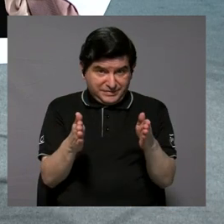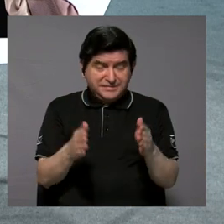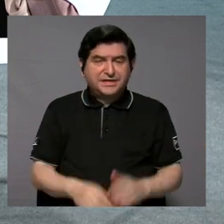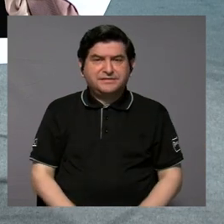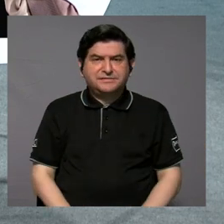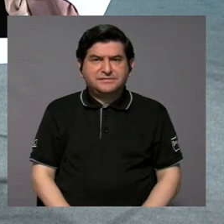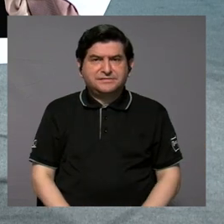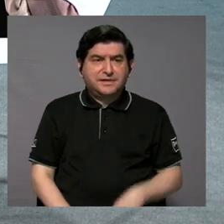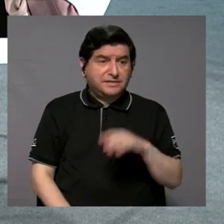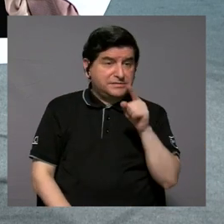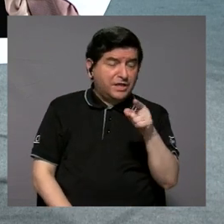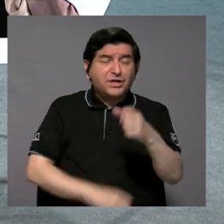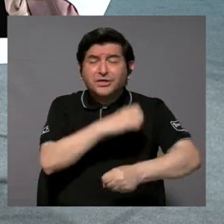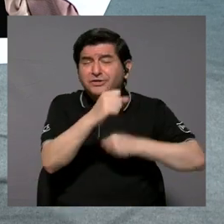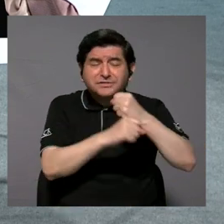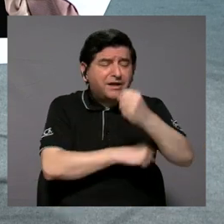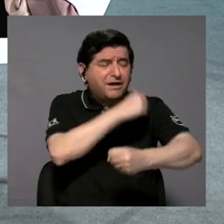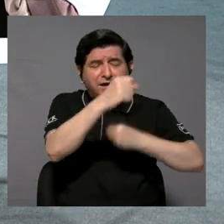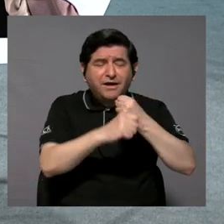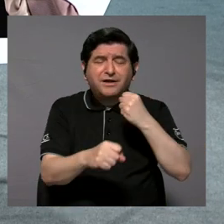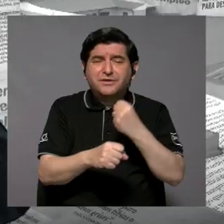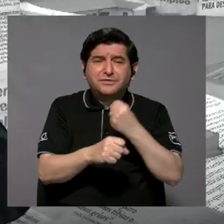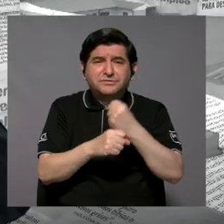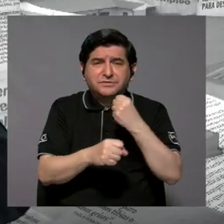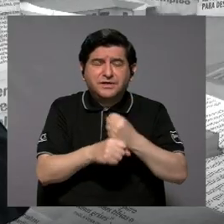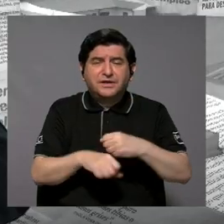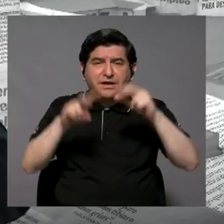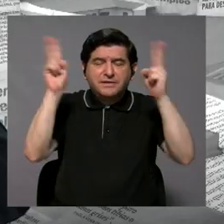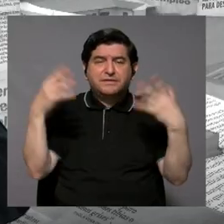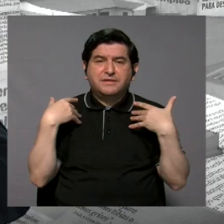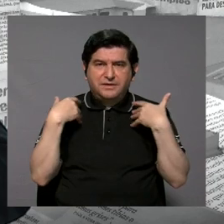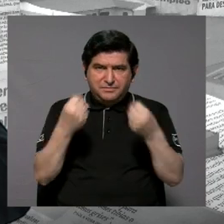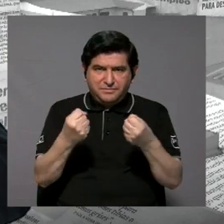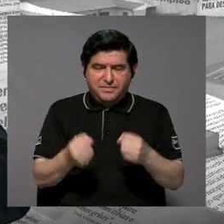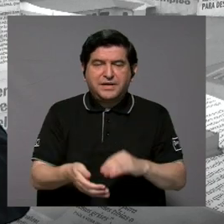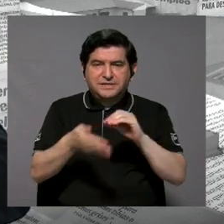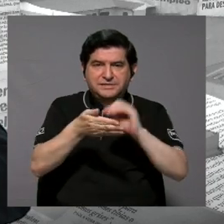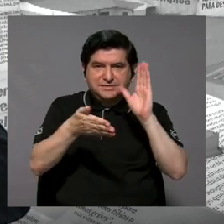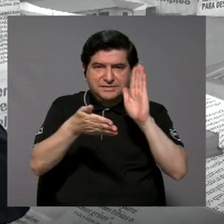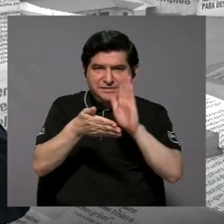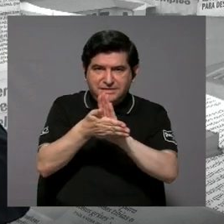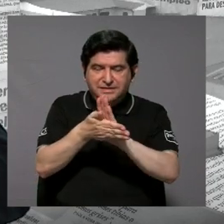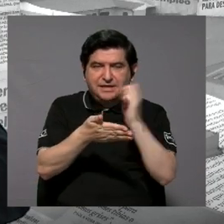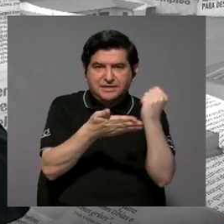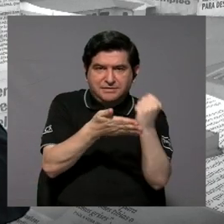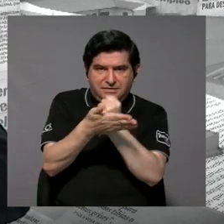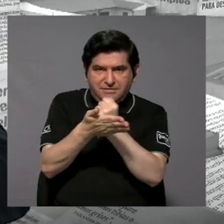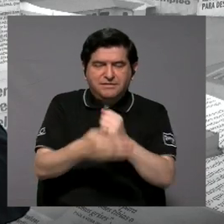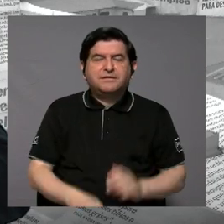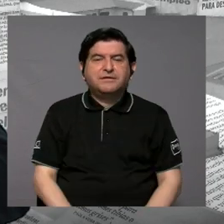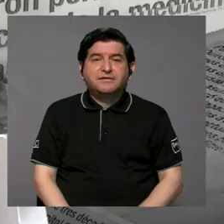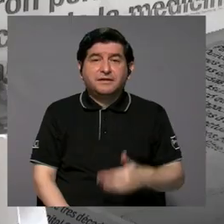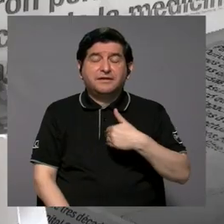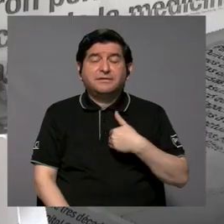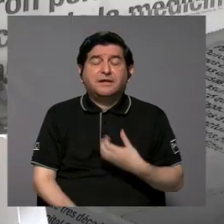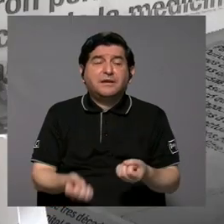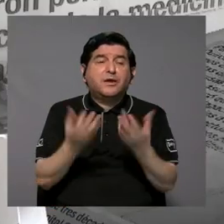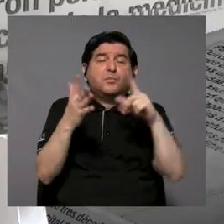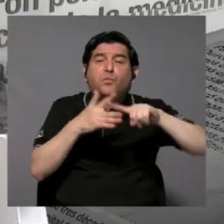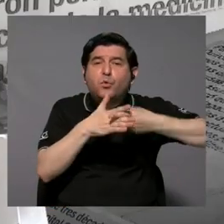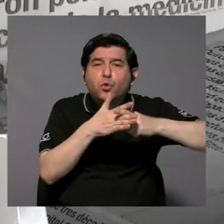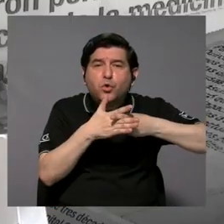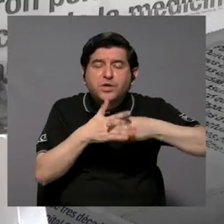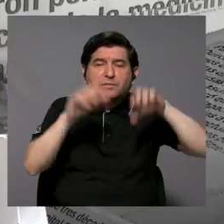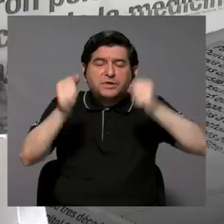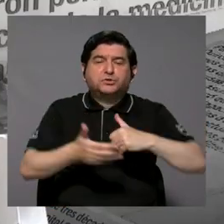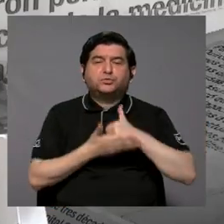que son personas que tienen años trabajando en temas de salud, en temas de etiquetado frontal. Nosotros tenemos un montón de herramientas